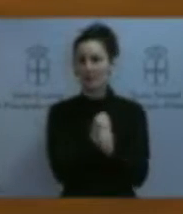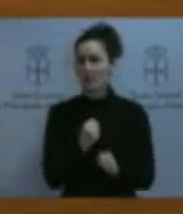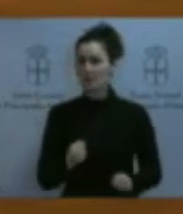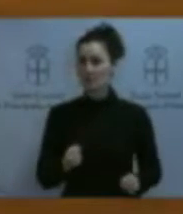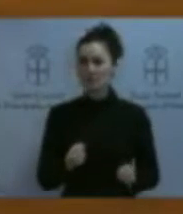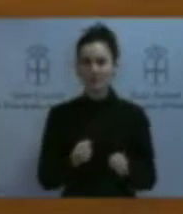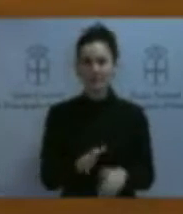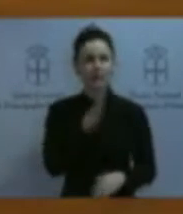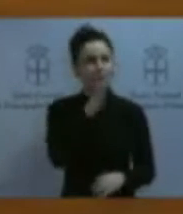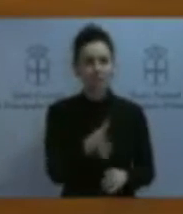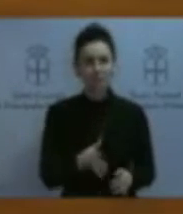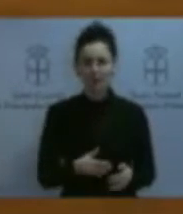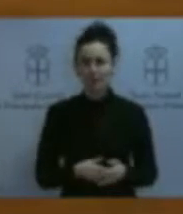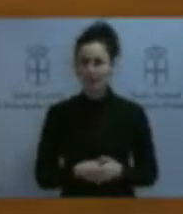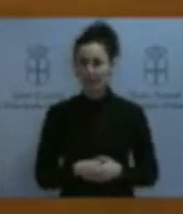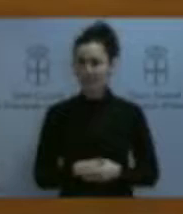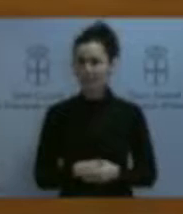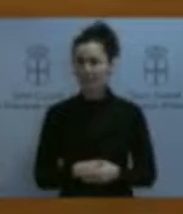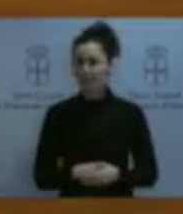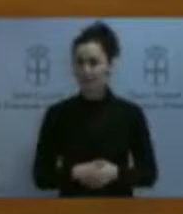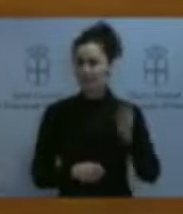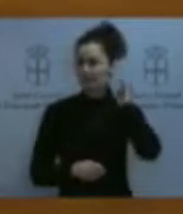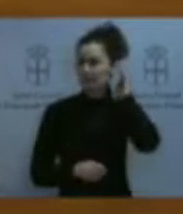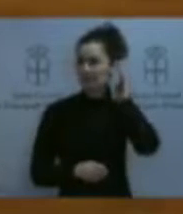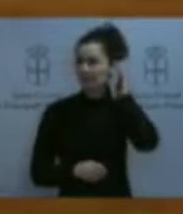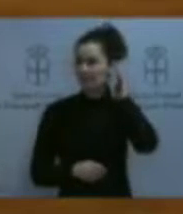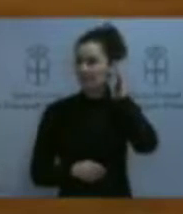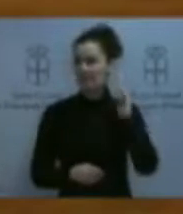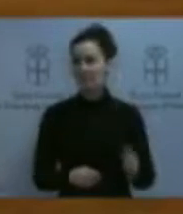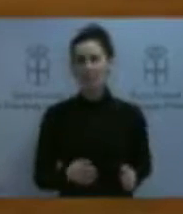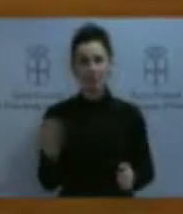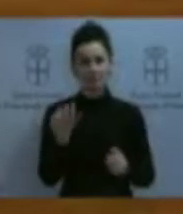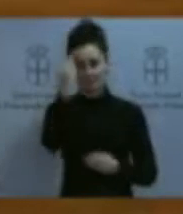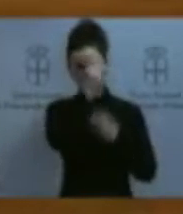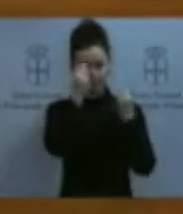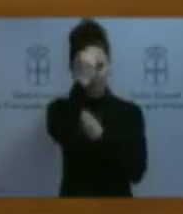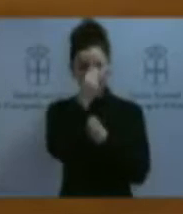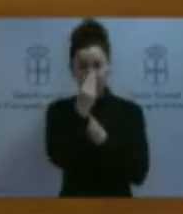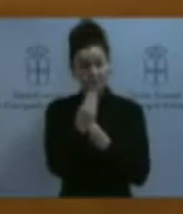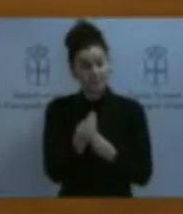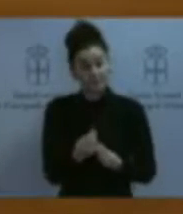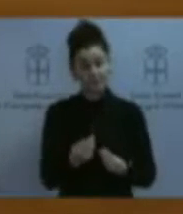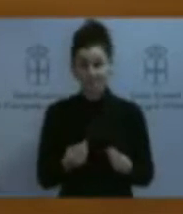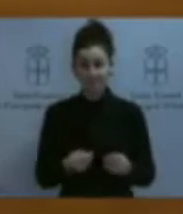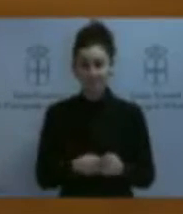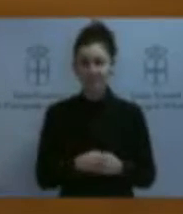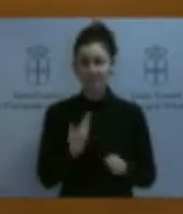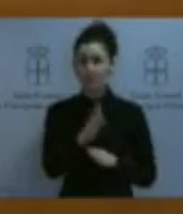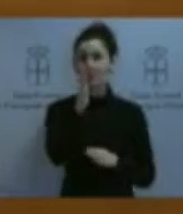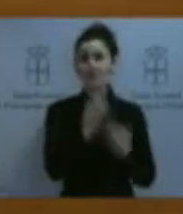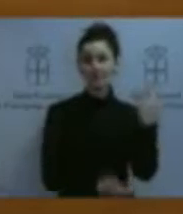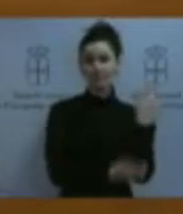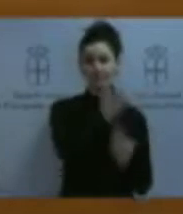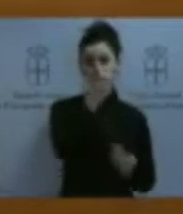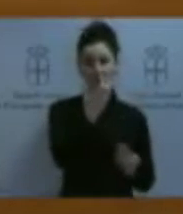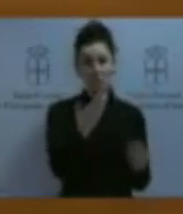ponencia, ¿no? Porque cabría pensar, y eso sería grave, que sobrase una generación, ¿no? Que hay una generación que sobrase, que se pensase